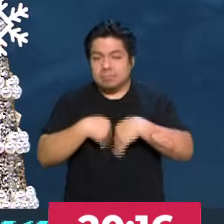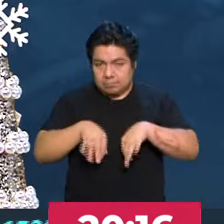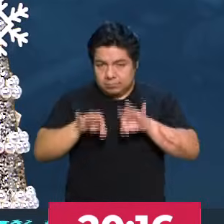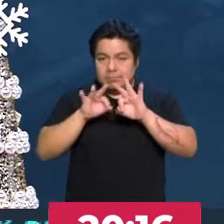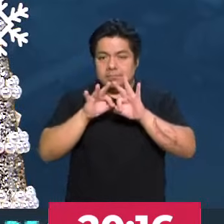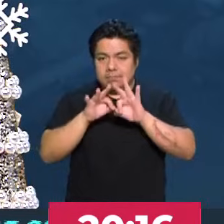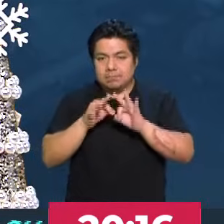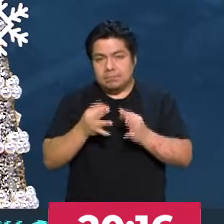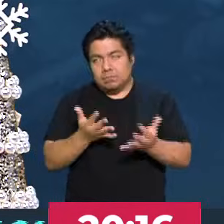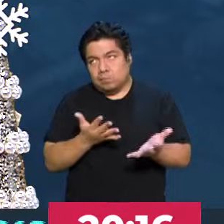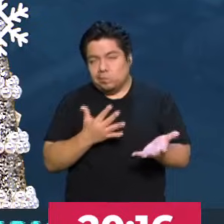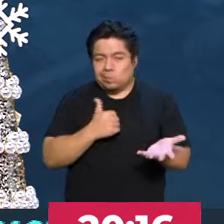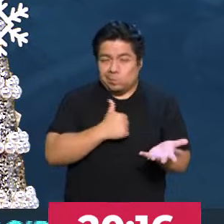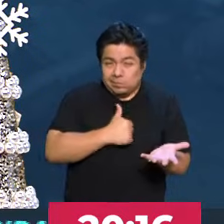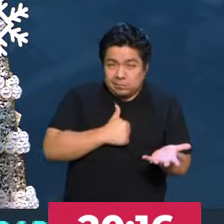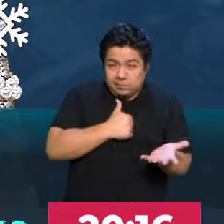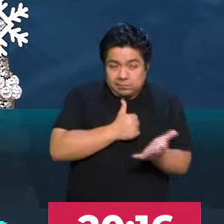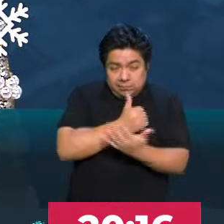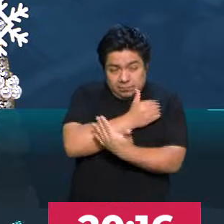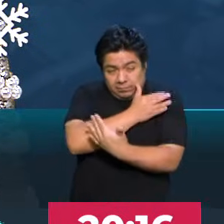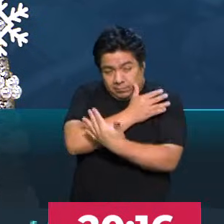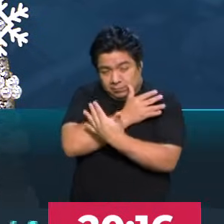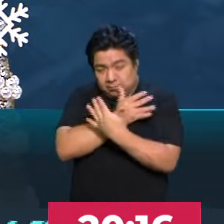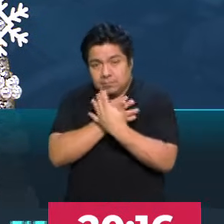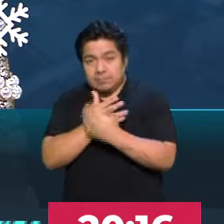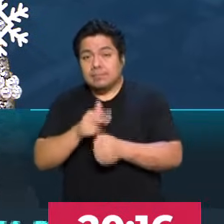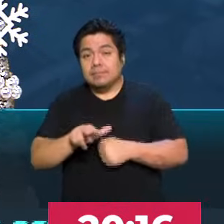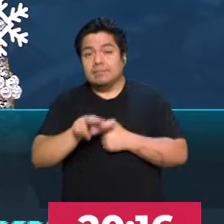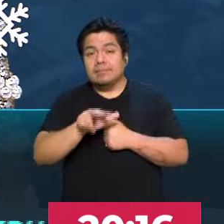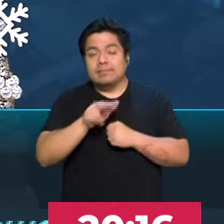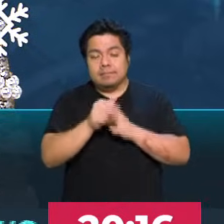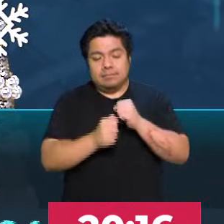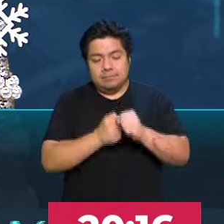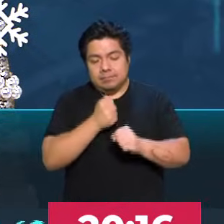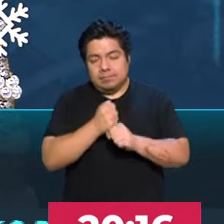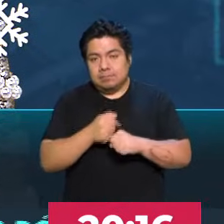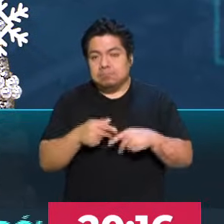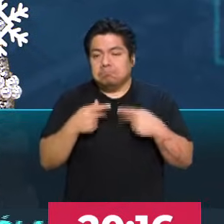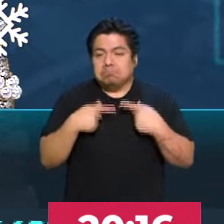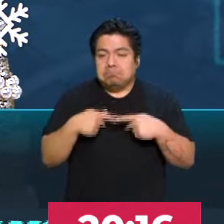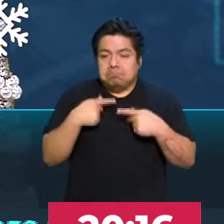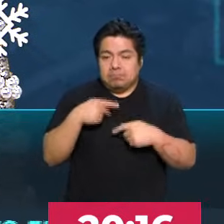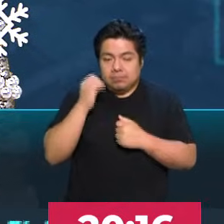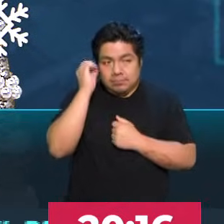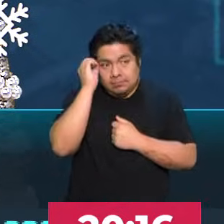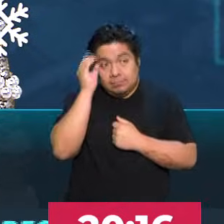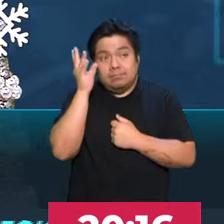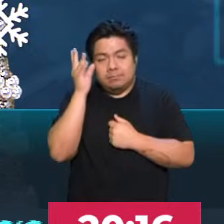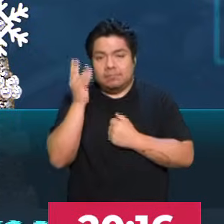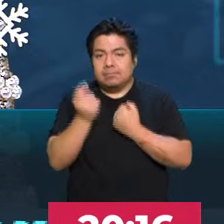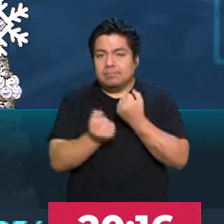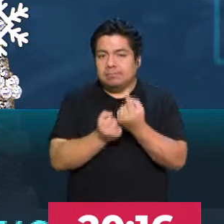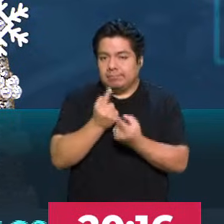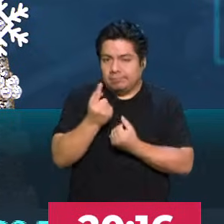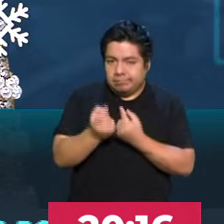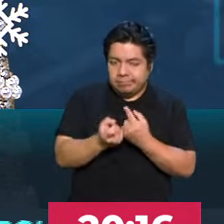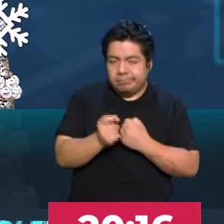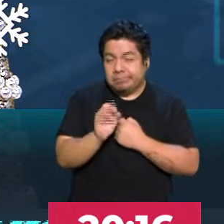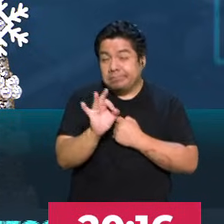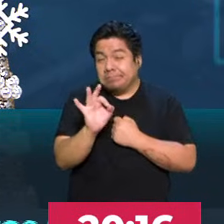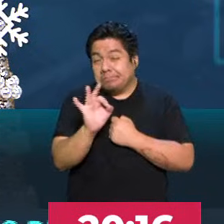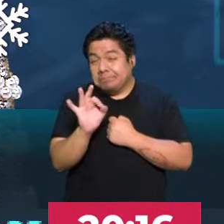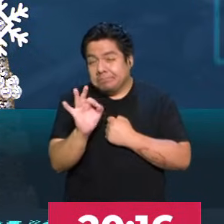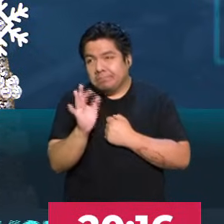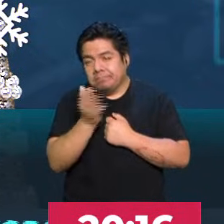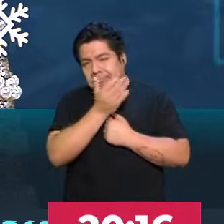tristemente han pasado 18 años, a muchas personas ya se les olvidó, unos que a lo mejor,